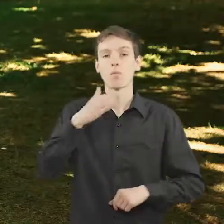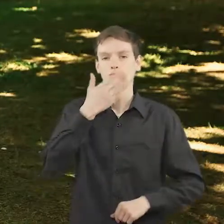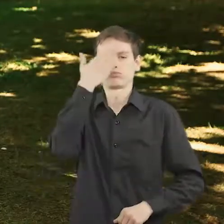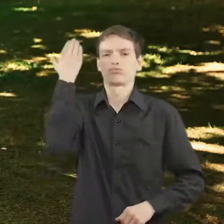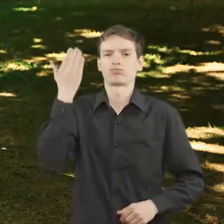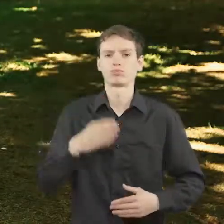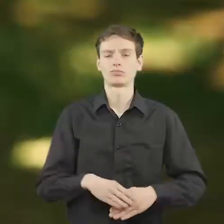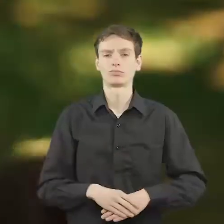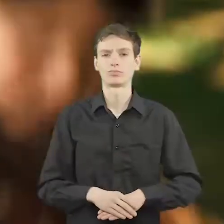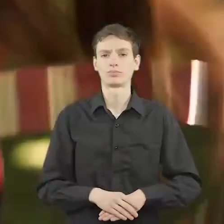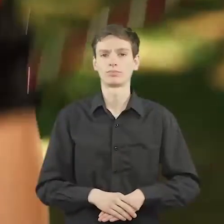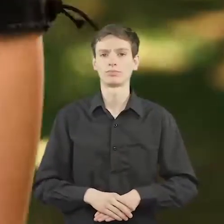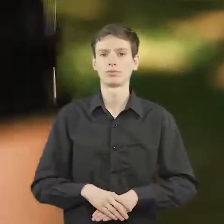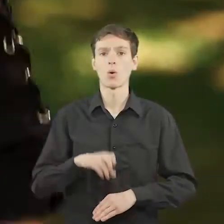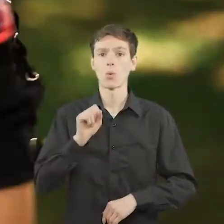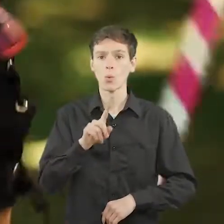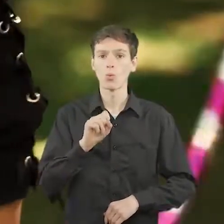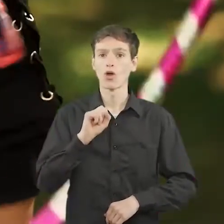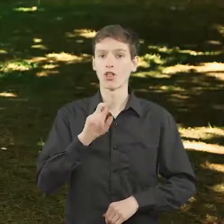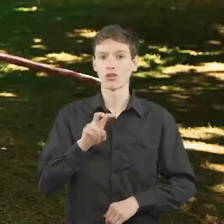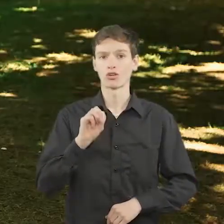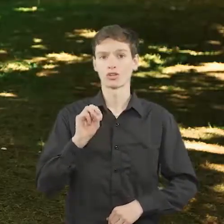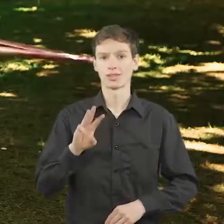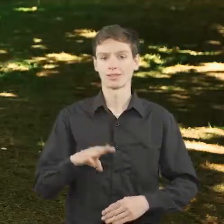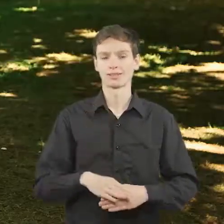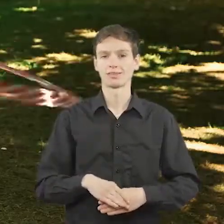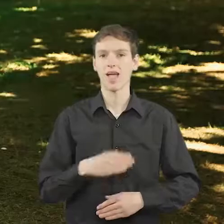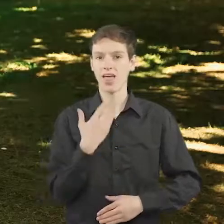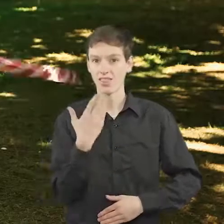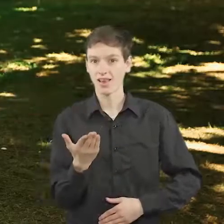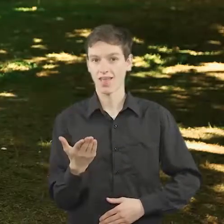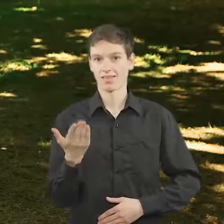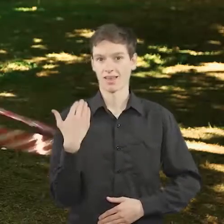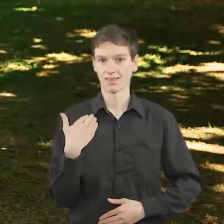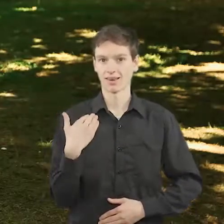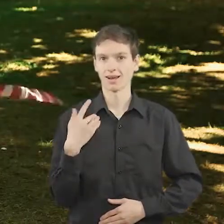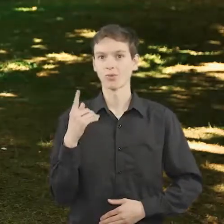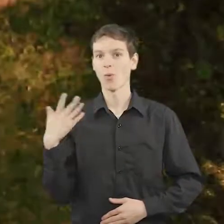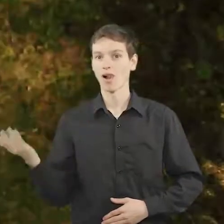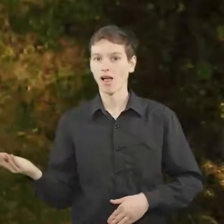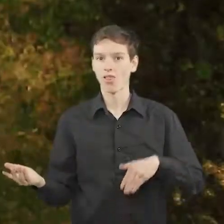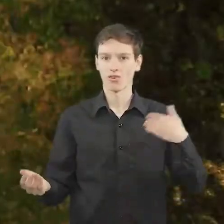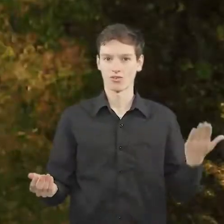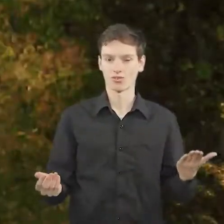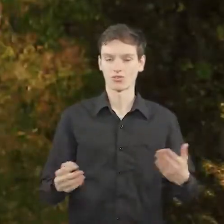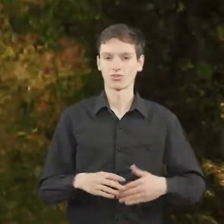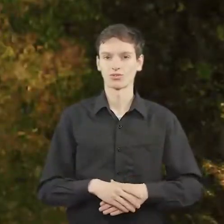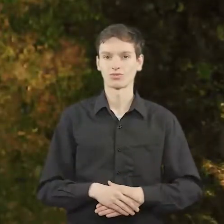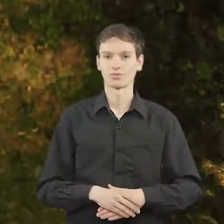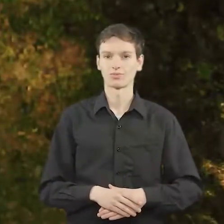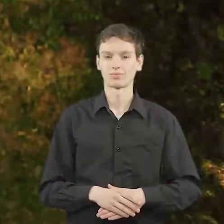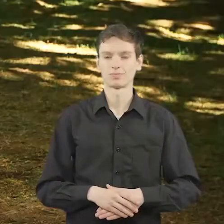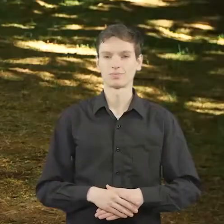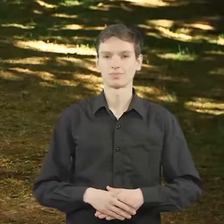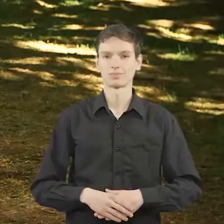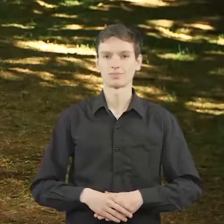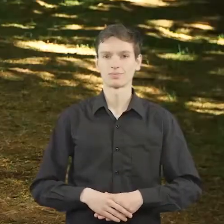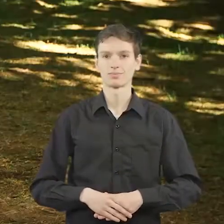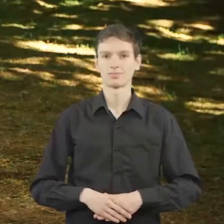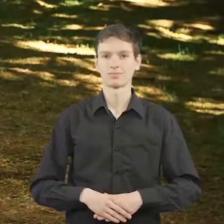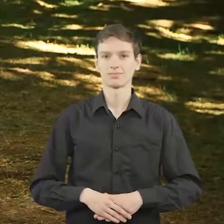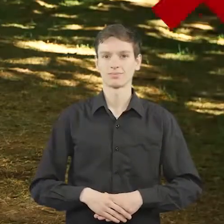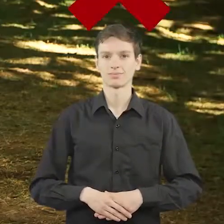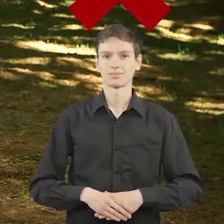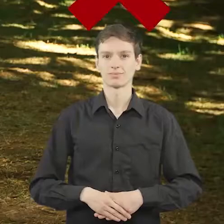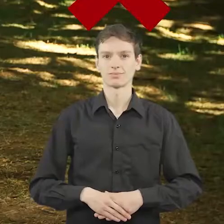Vamos de nuevo. Uno, dos, tres. Adelante, atrás, un lado, al otro. Adelante, atrás, un lado, al otro. Adelante,